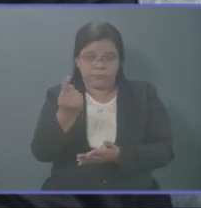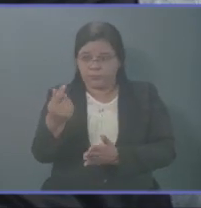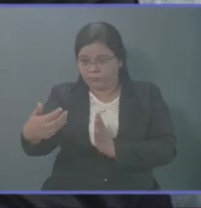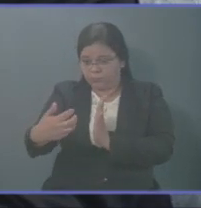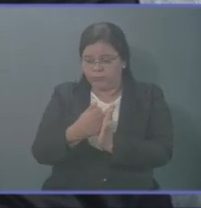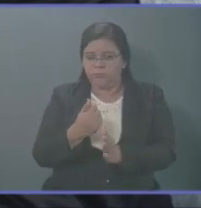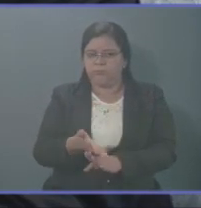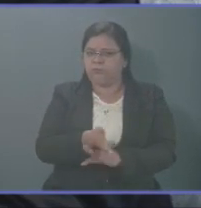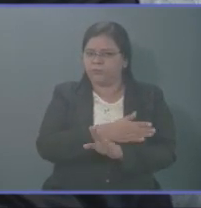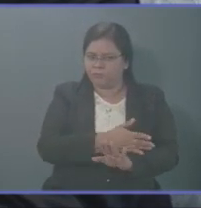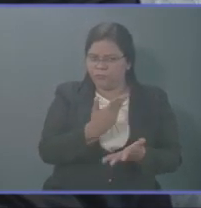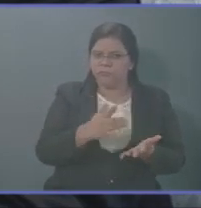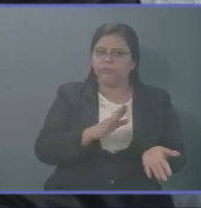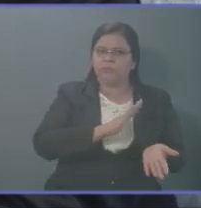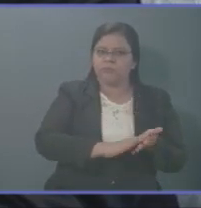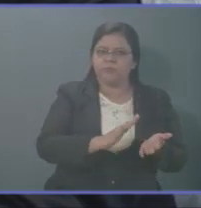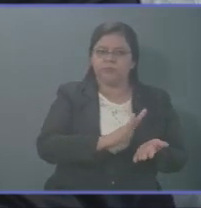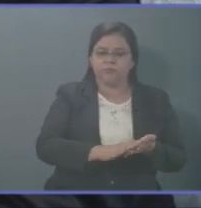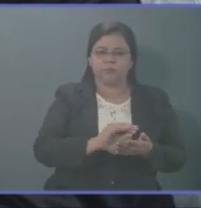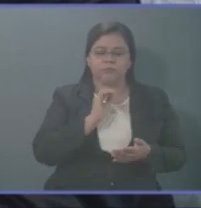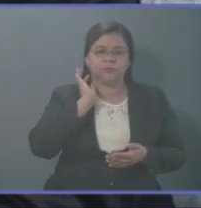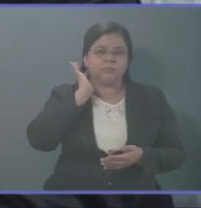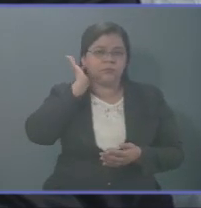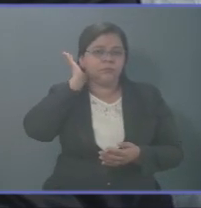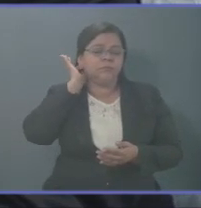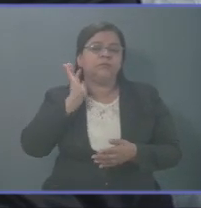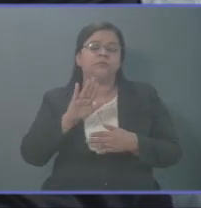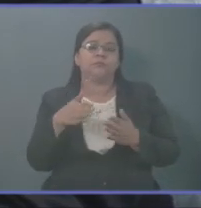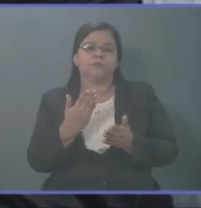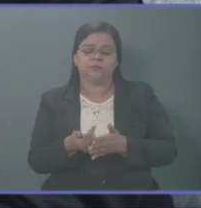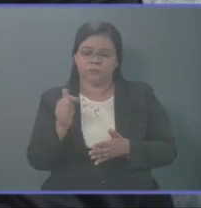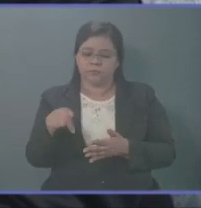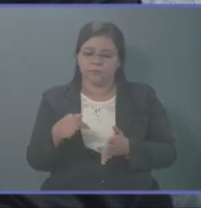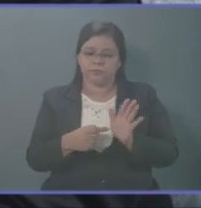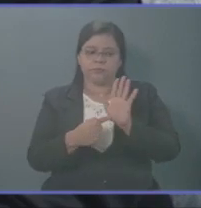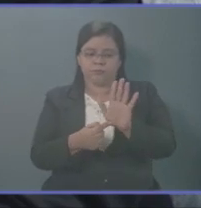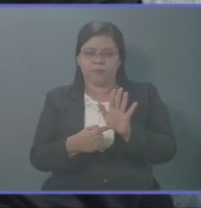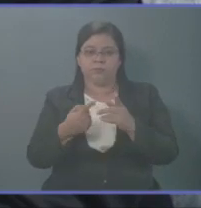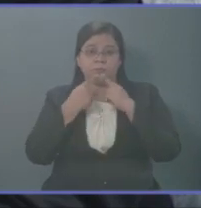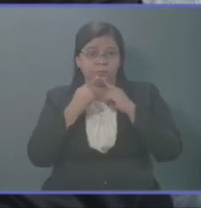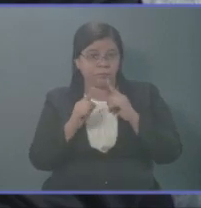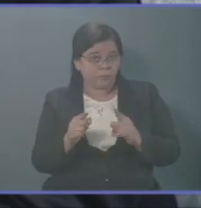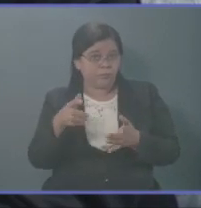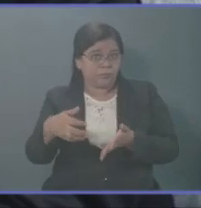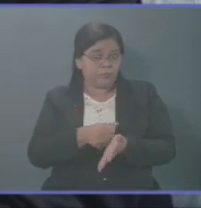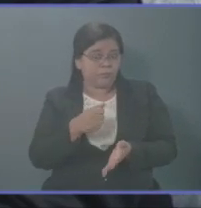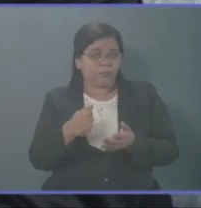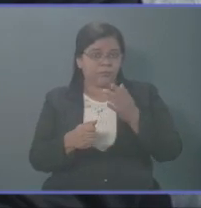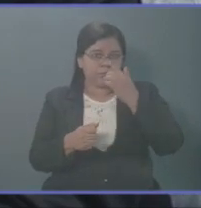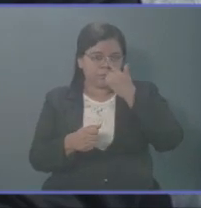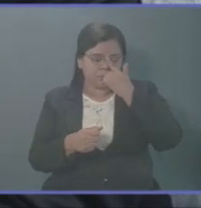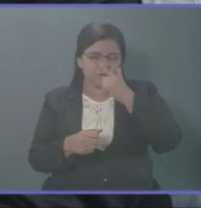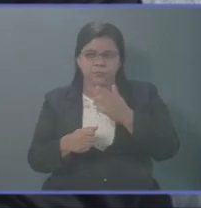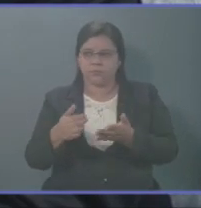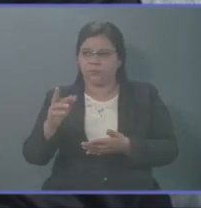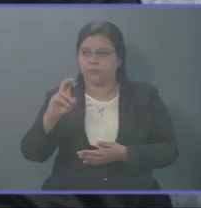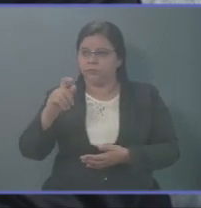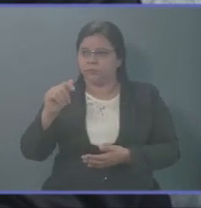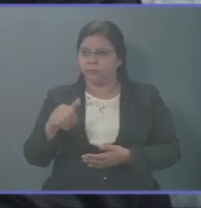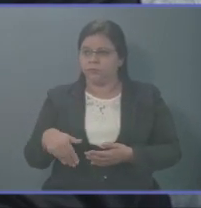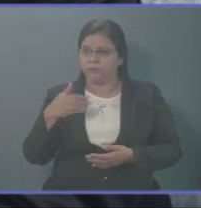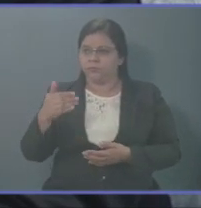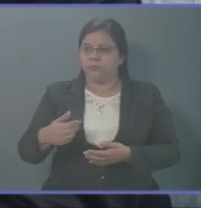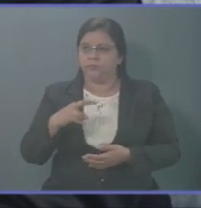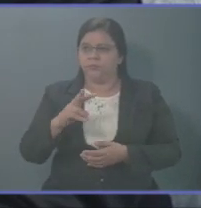sido pagados por los sujetos pasivos en la presentación de la declaración de impuestos sobre la renta del ejercicio fiscal